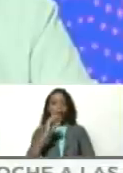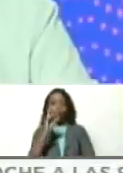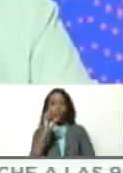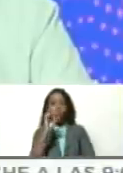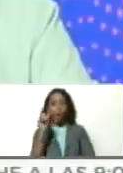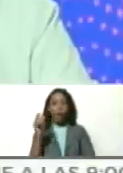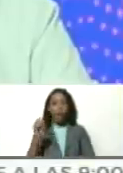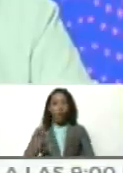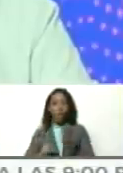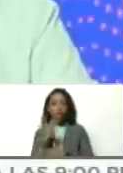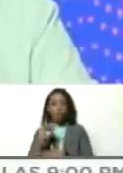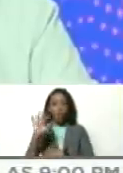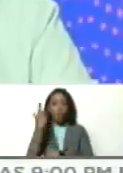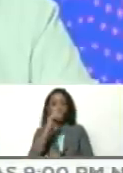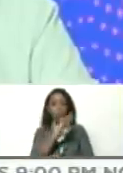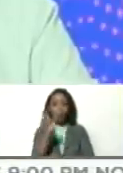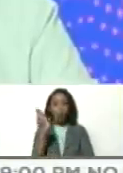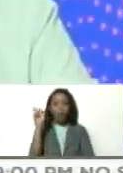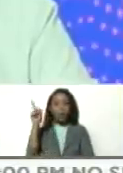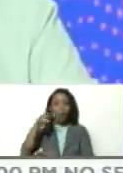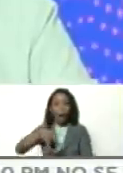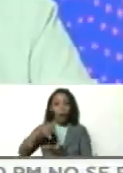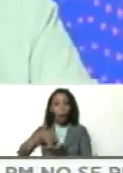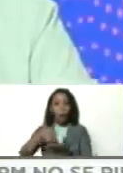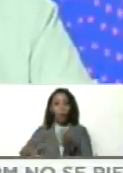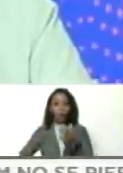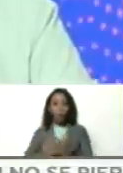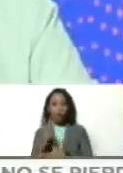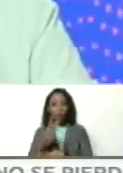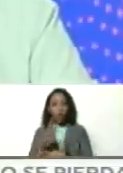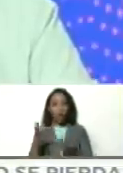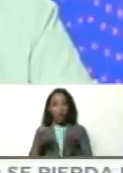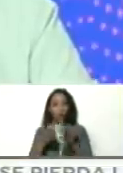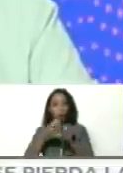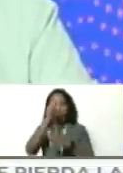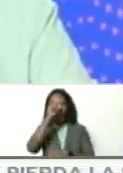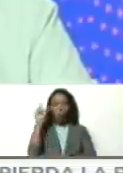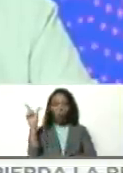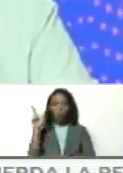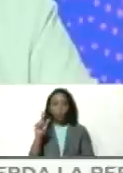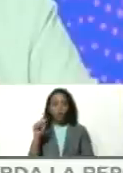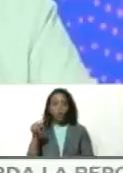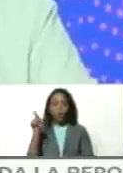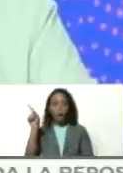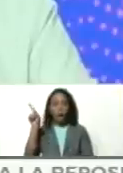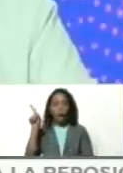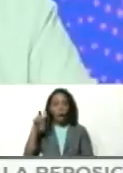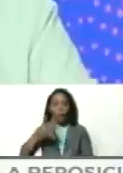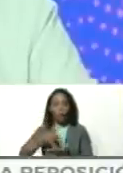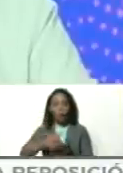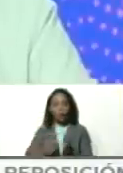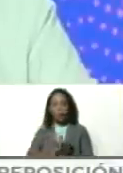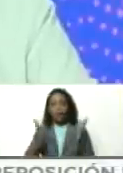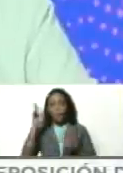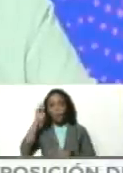del Movimiento Quinta República en Carabobo y fundador del Partido Socialista Unido de Venezuela en Carabobo, mi gran profesor,